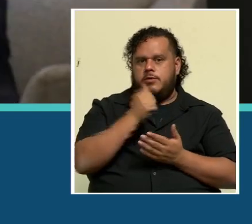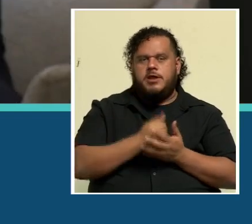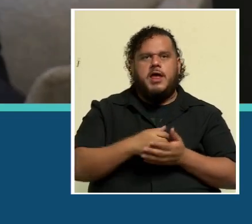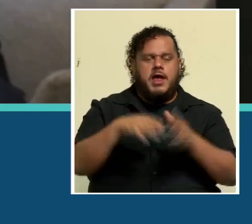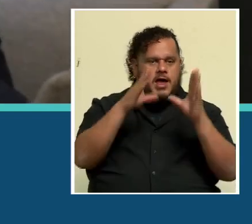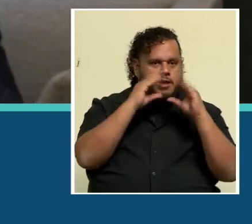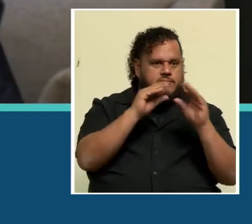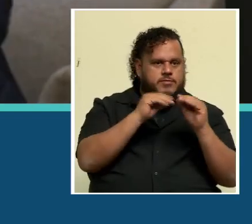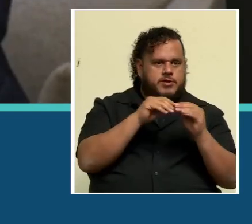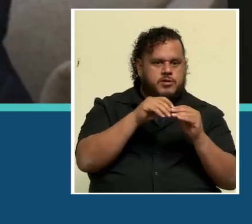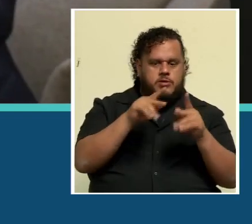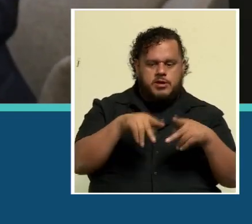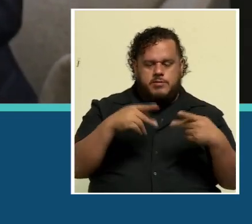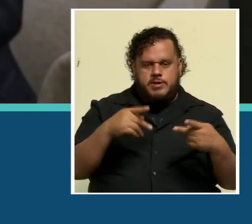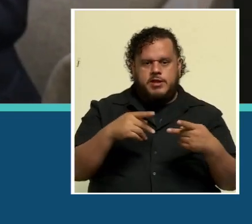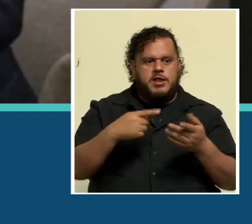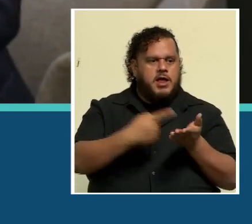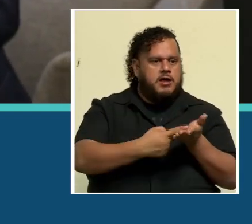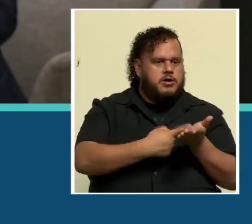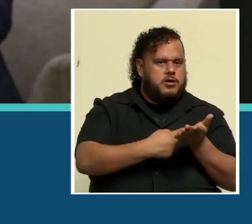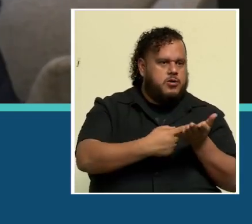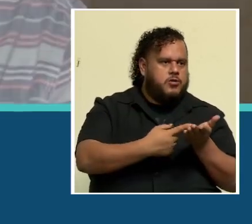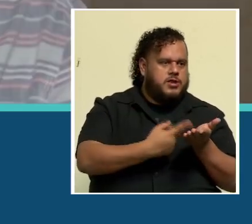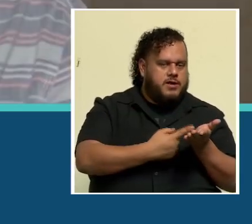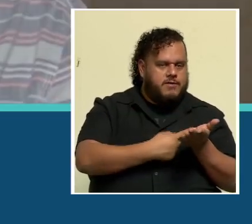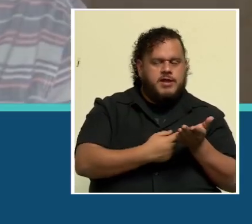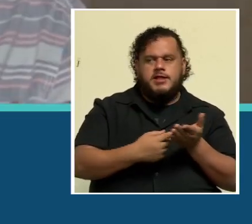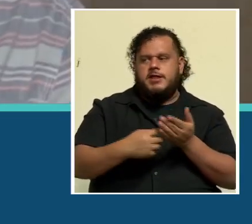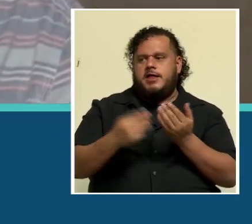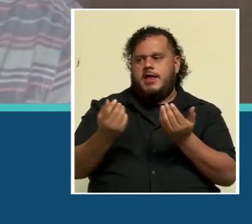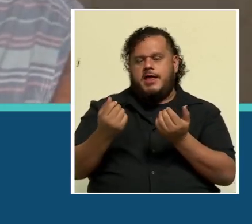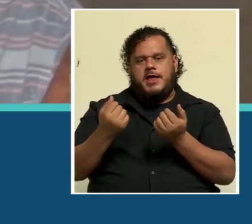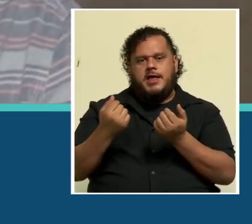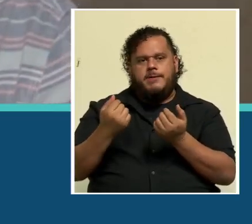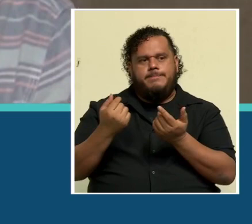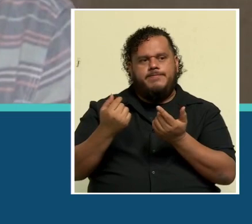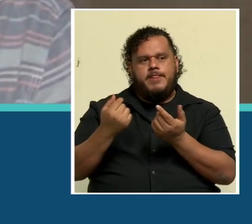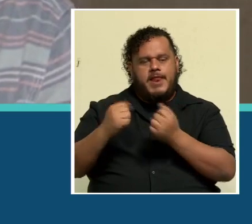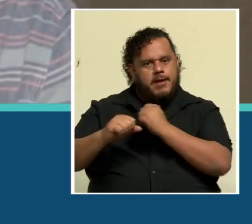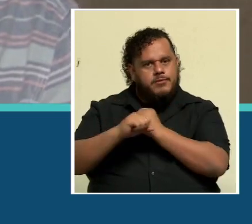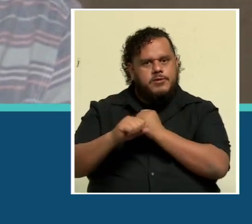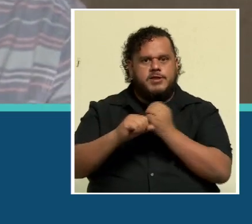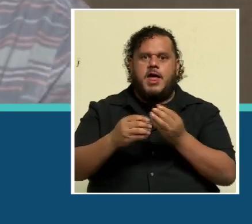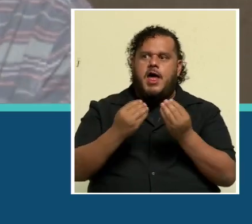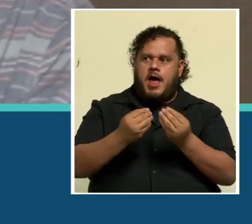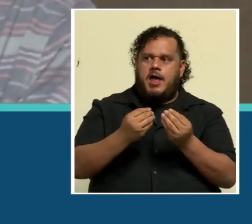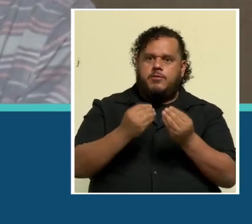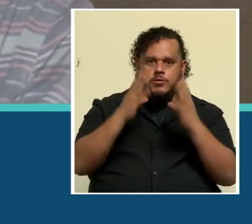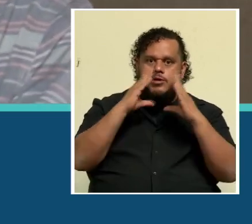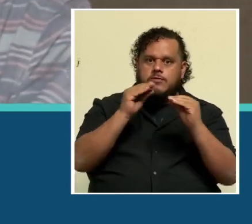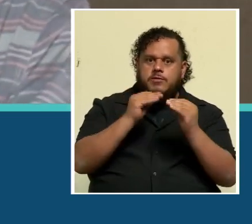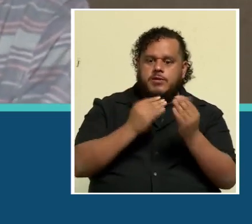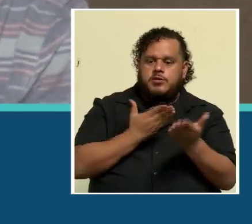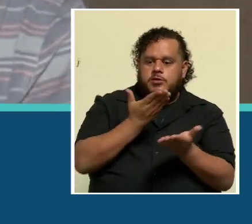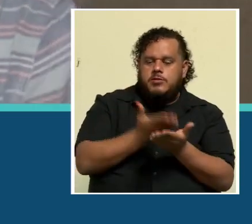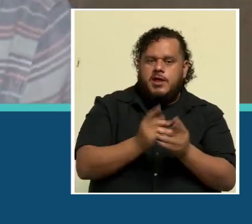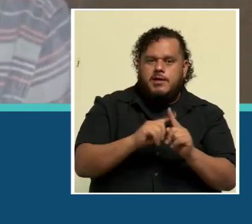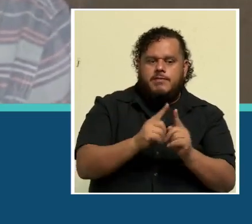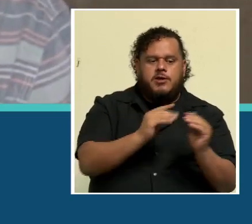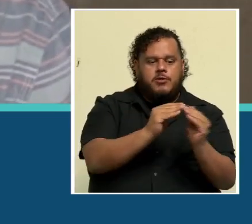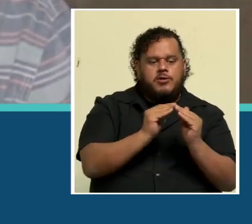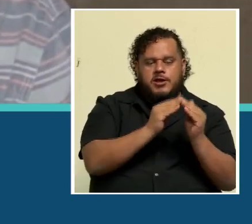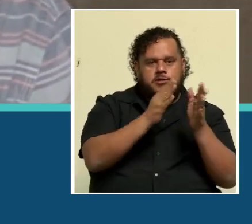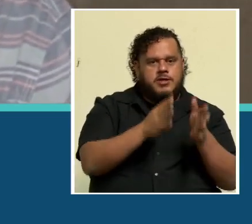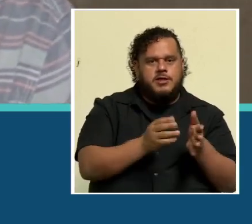información por la prensa, los debates, la publicidad. Entonces hay una gran cantidad de información disponible, pero la ciudadanía no